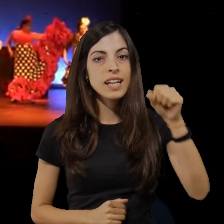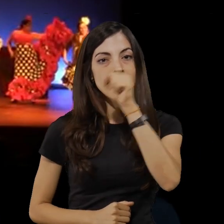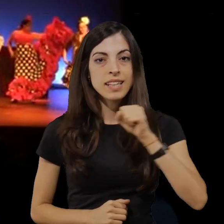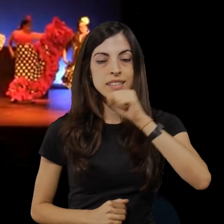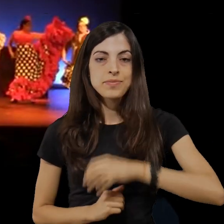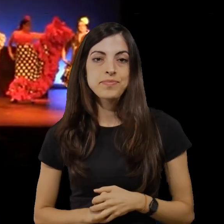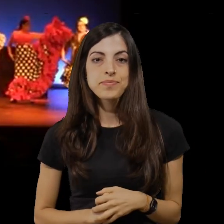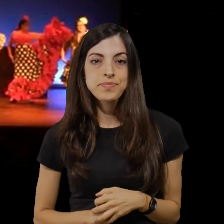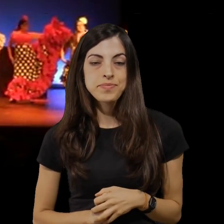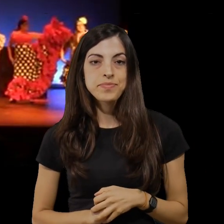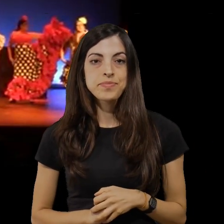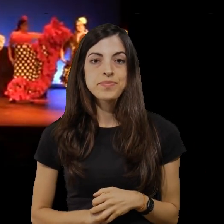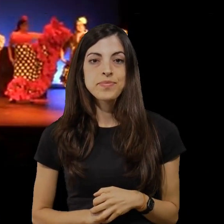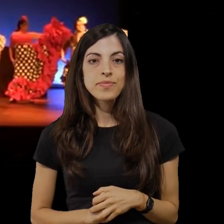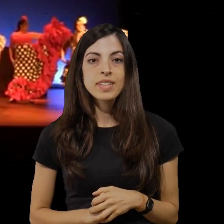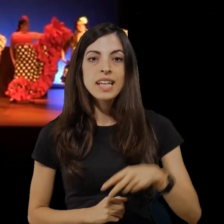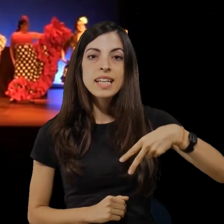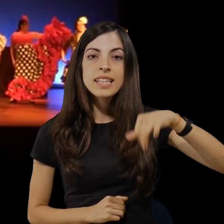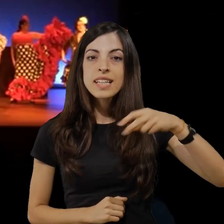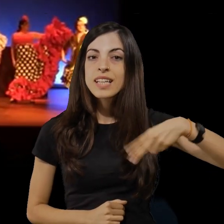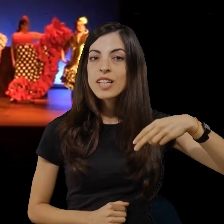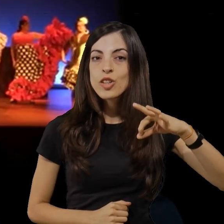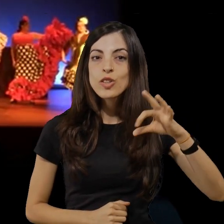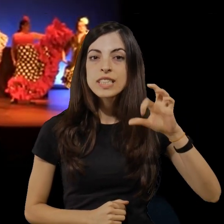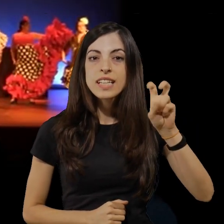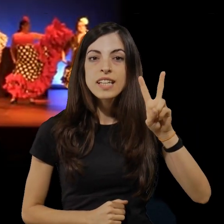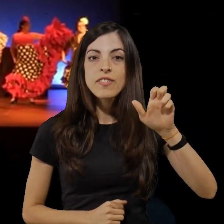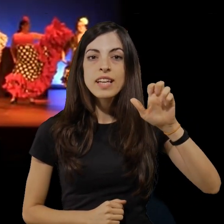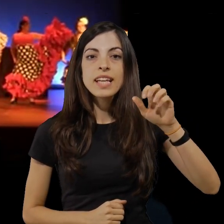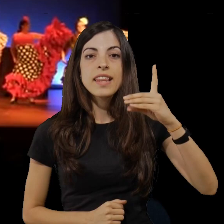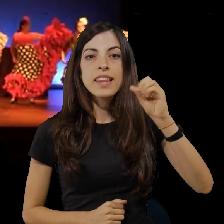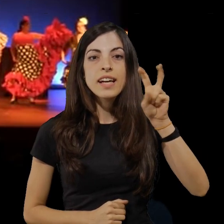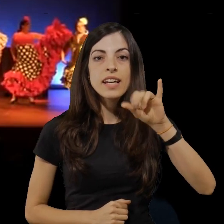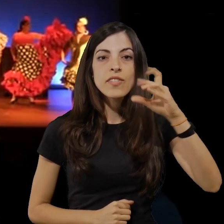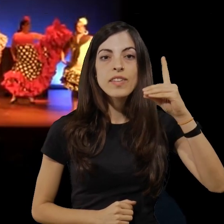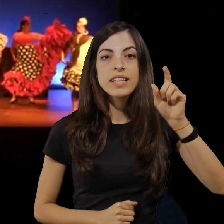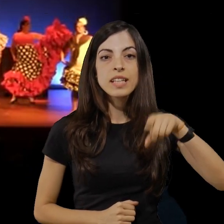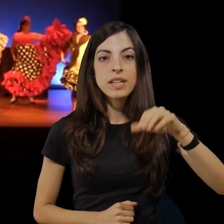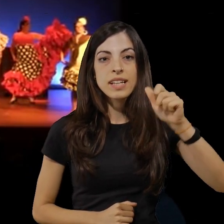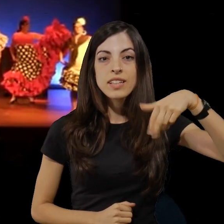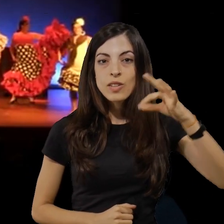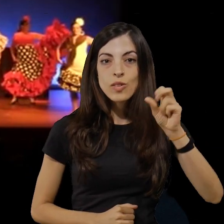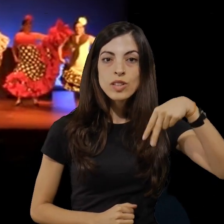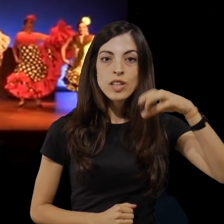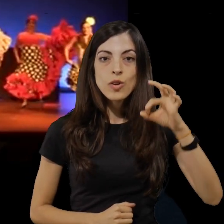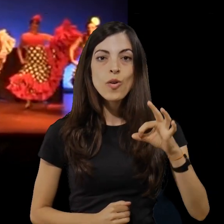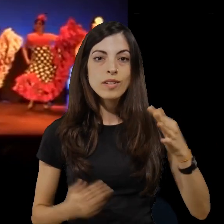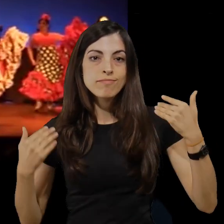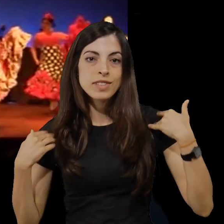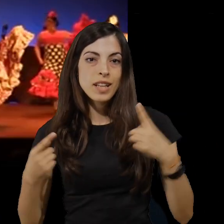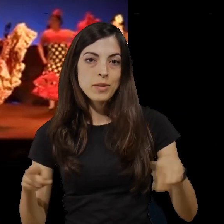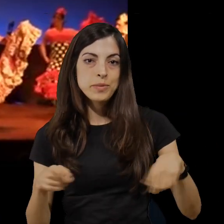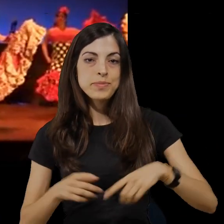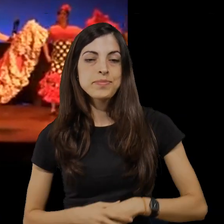Navarro y Antonio Cortíñez, Altoque, y Laura Santamaría y su grupo de baile, acompañada de Manuel Niño de Gines